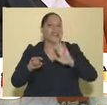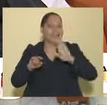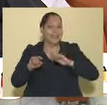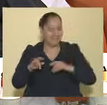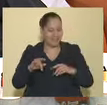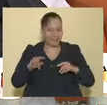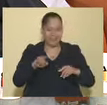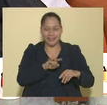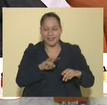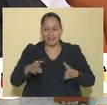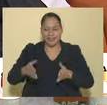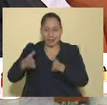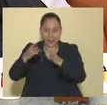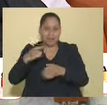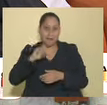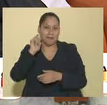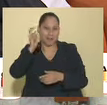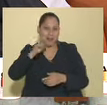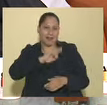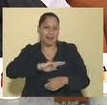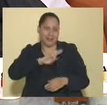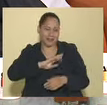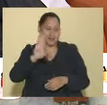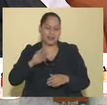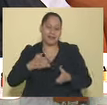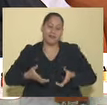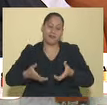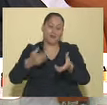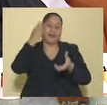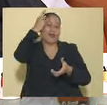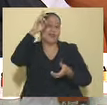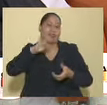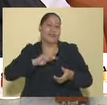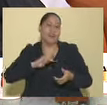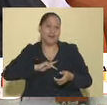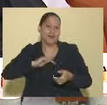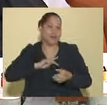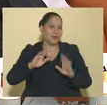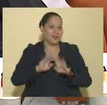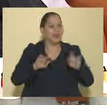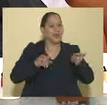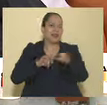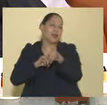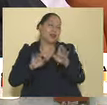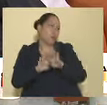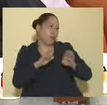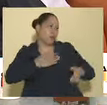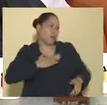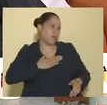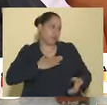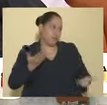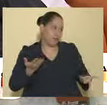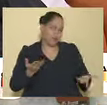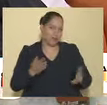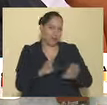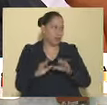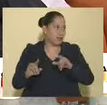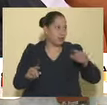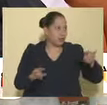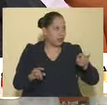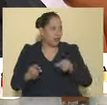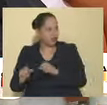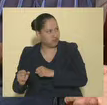Okay, sí. Oye, pagas la renta, alquilas tu carril y alguien se quiere meter. ¿Cómo es posible? Pues hay que echarle el coche, hay